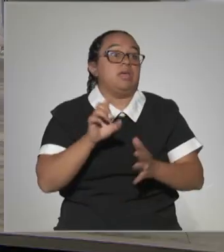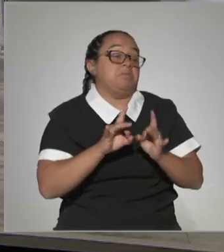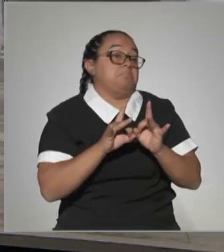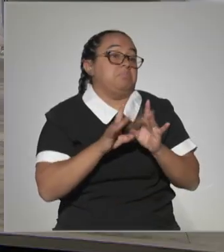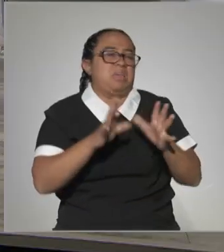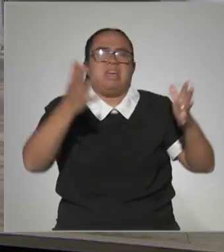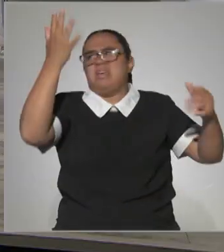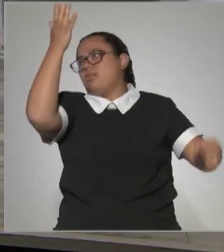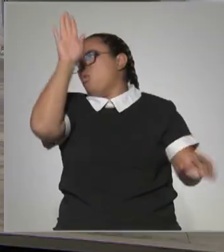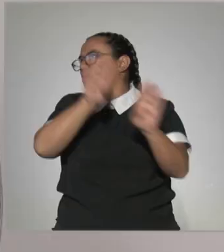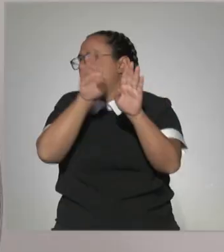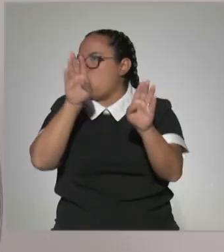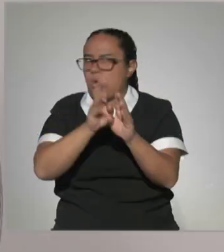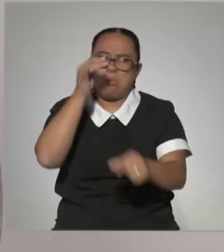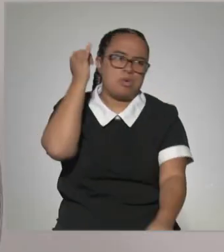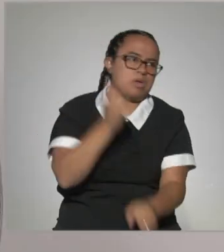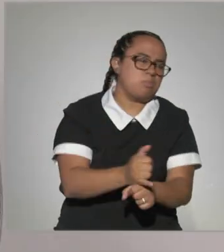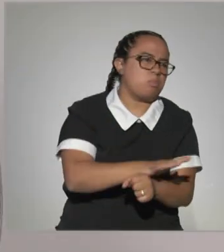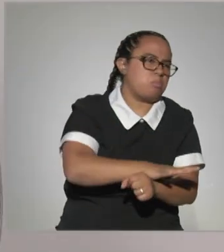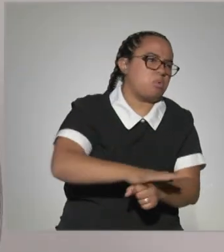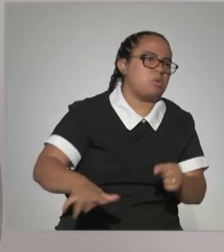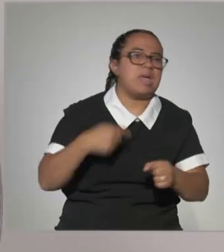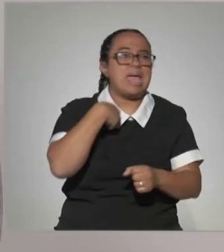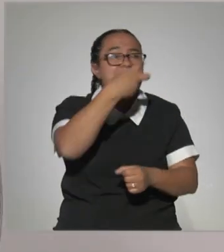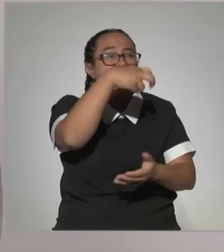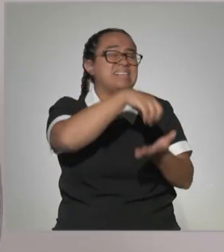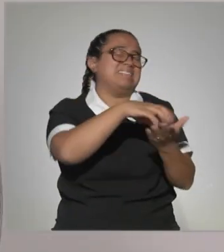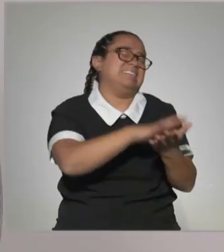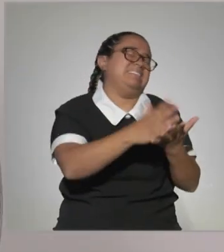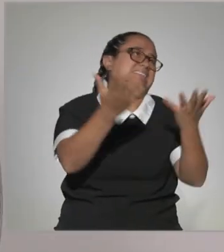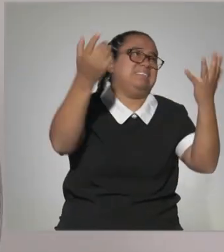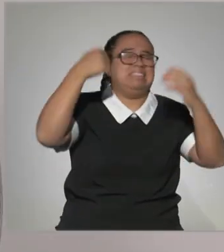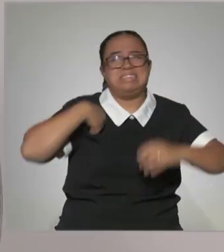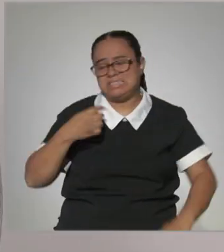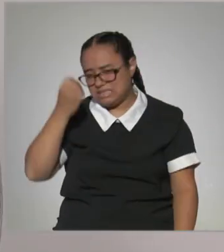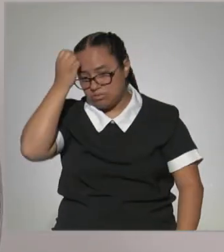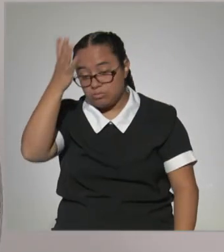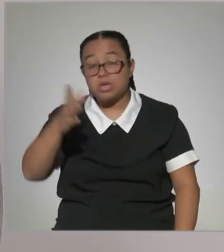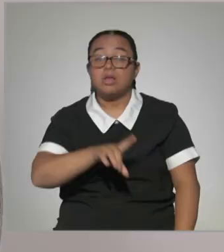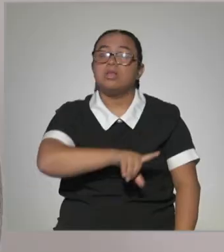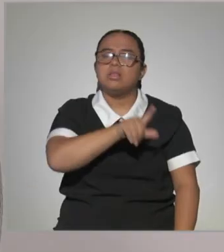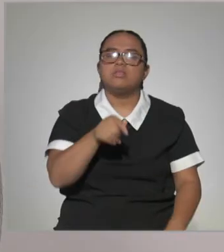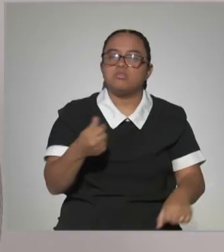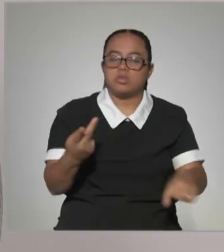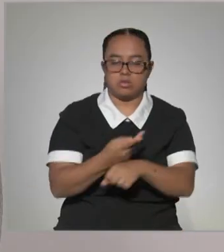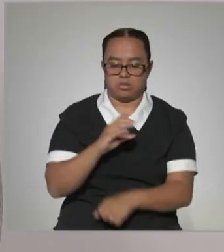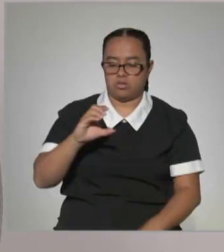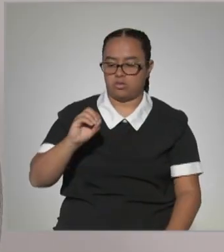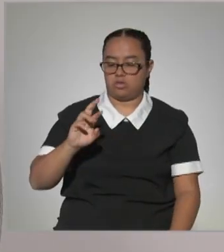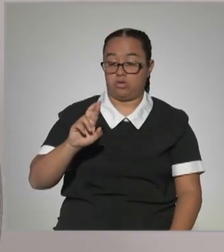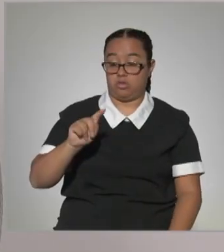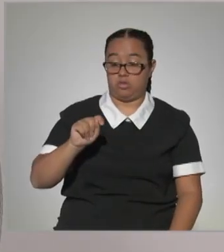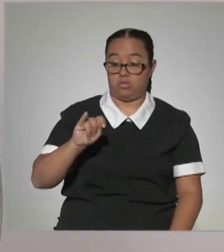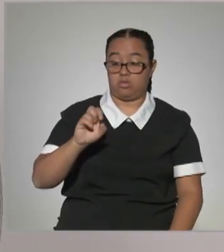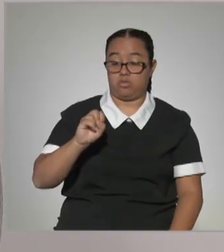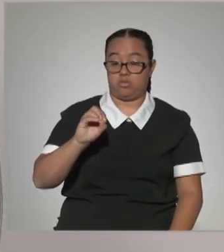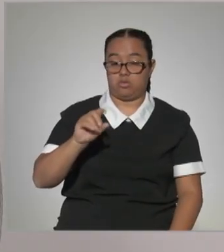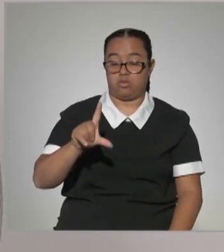ser, qué barbaridad, tenía esta cita y se me olvidó, el cortisol se va